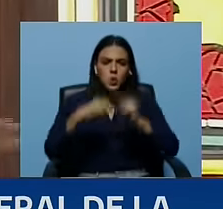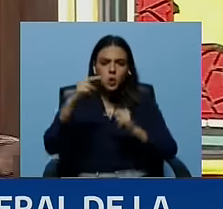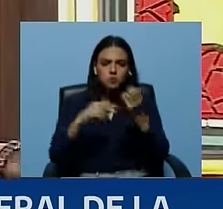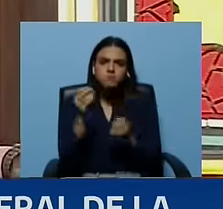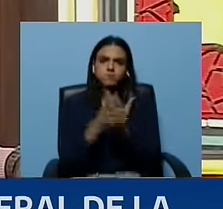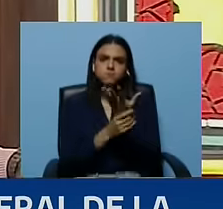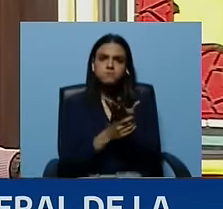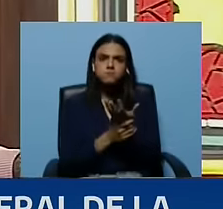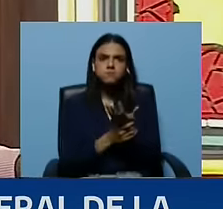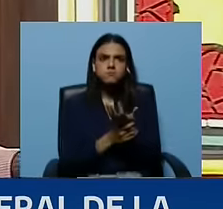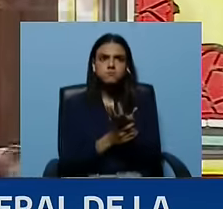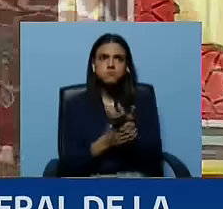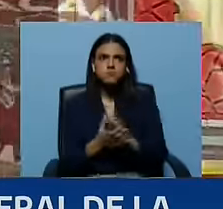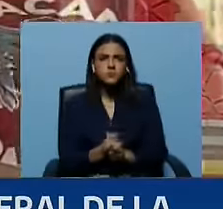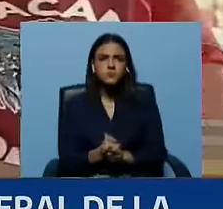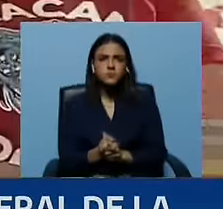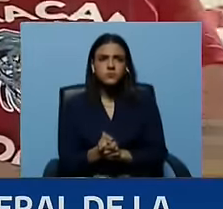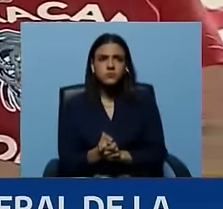No funcionaron.